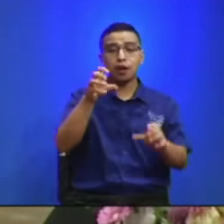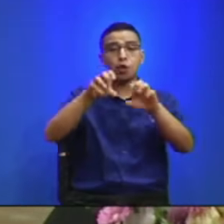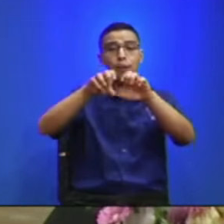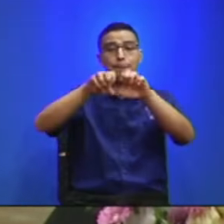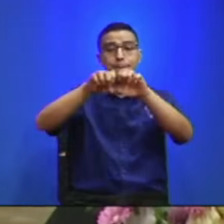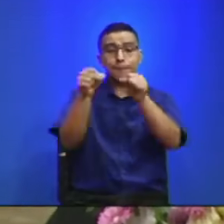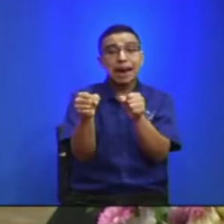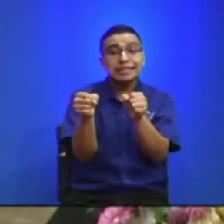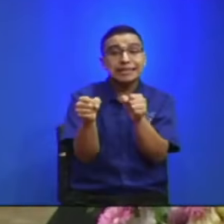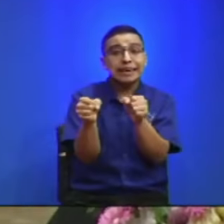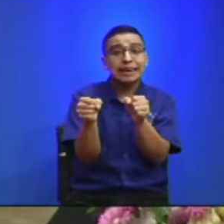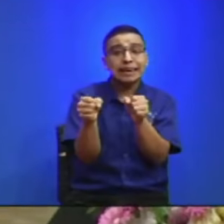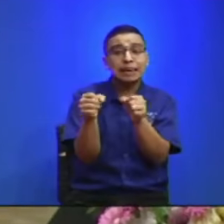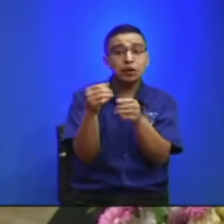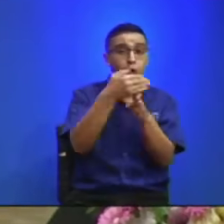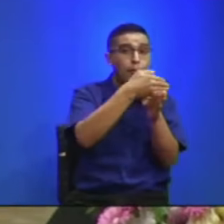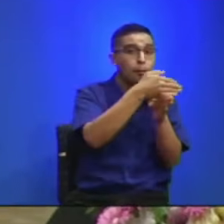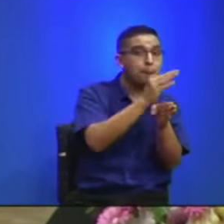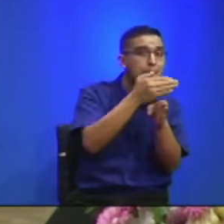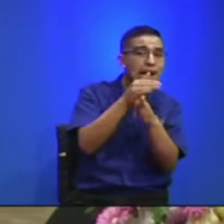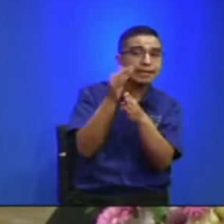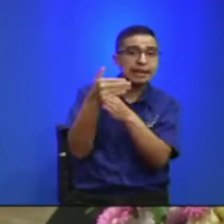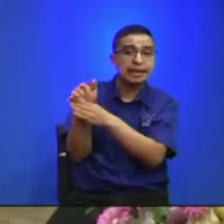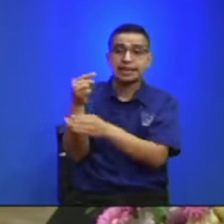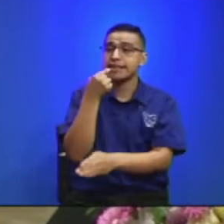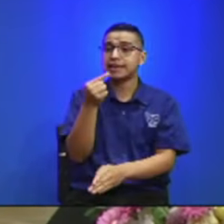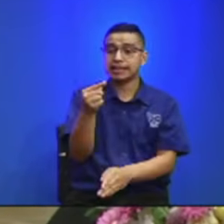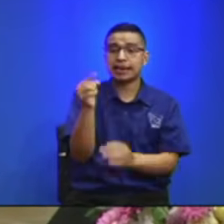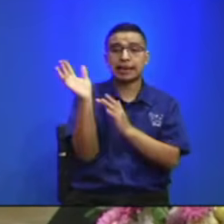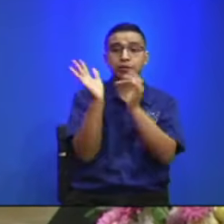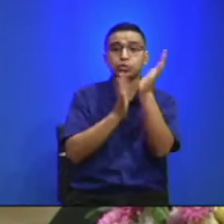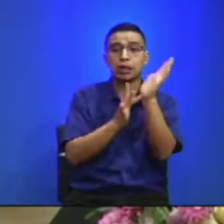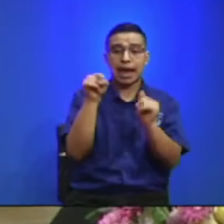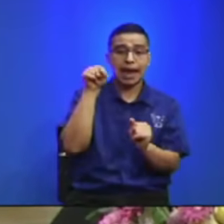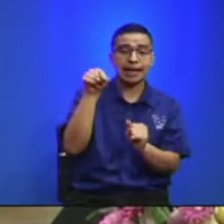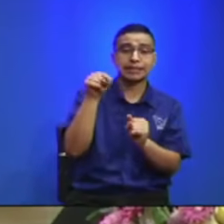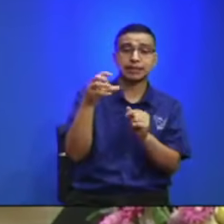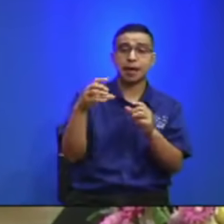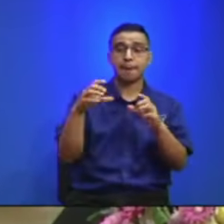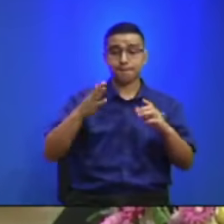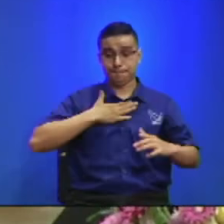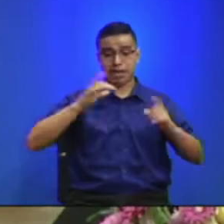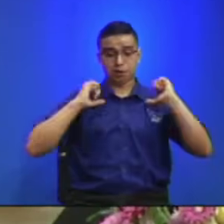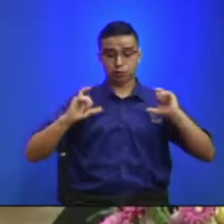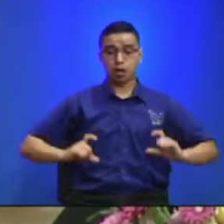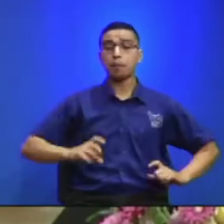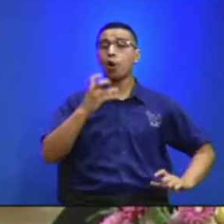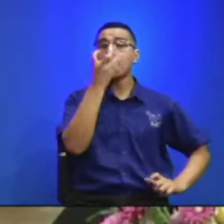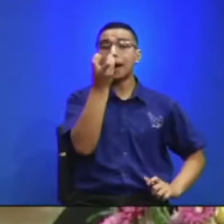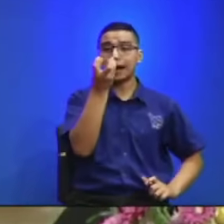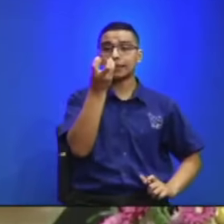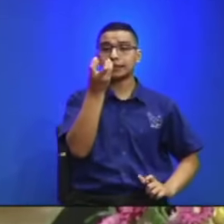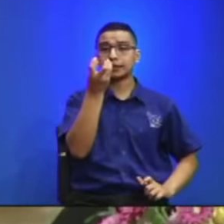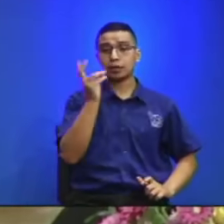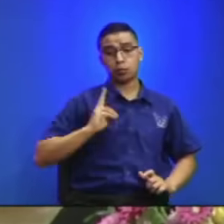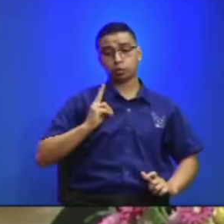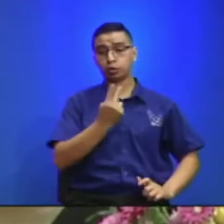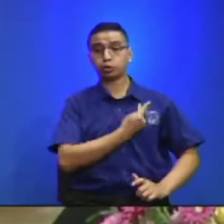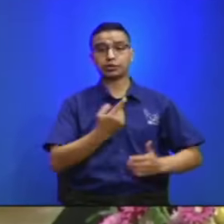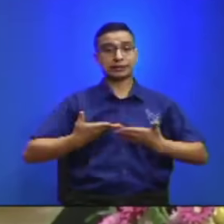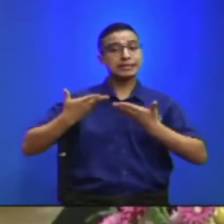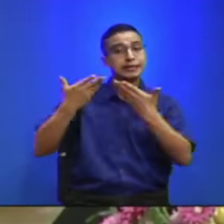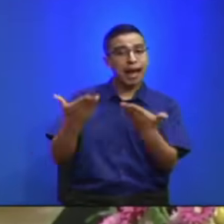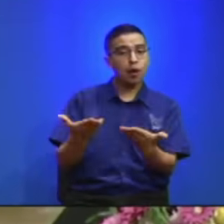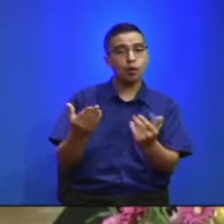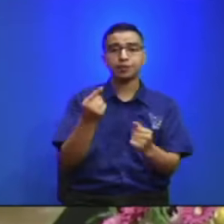corta y dice este es mi cuerpo que por vosotros es dado en otras palabras el pacto